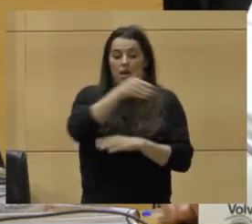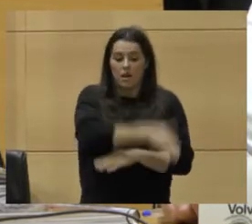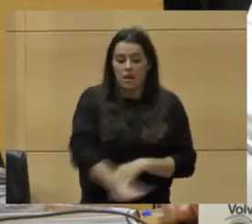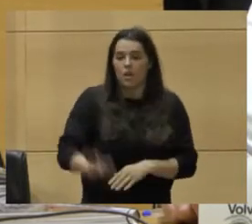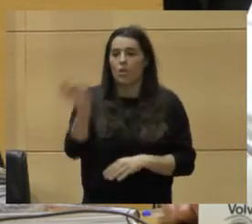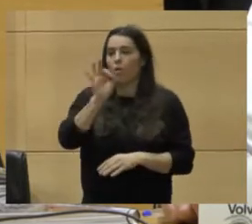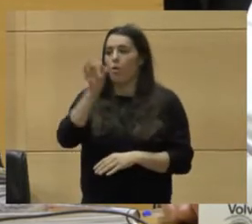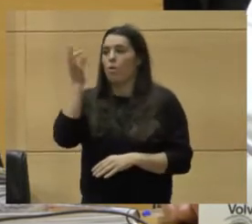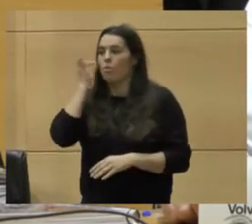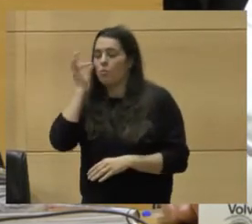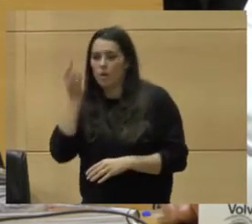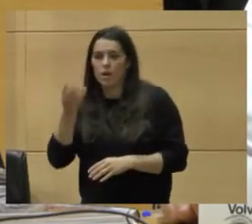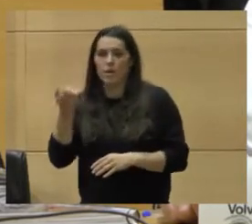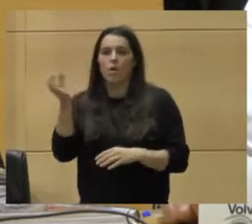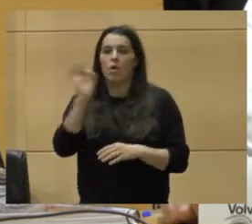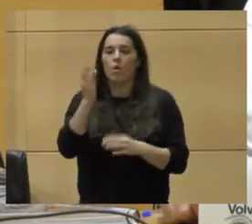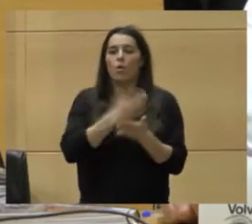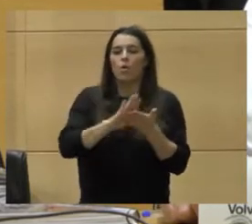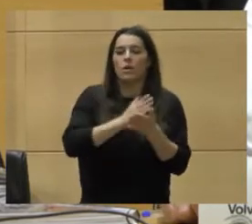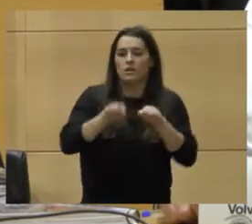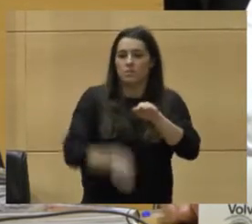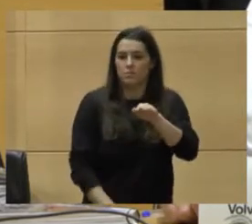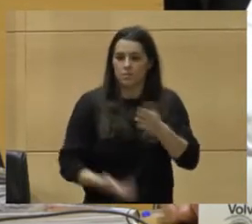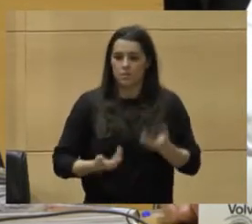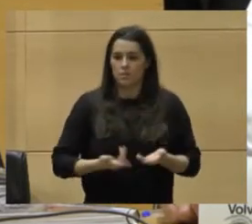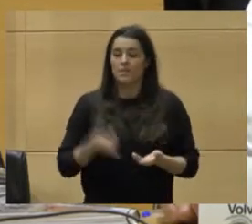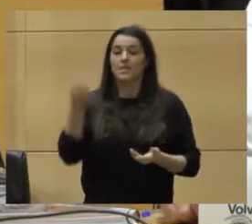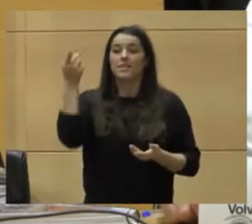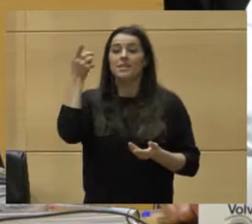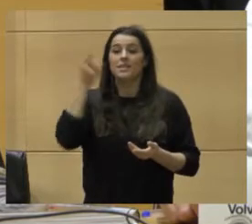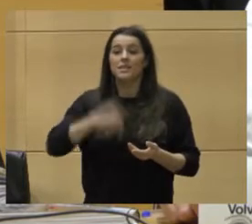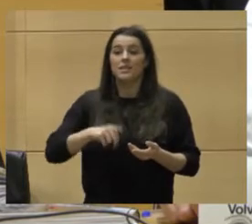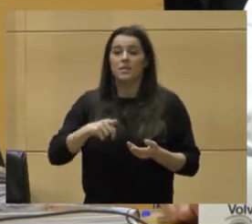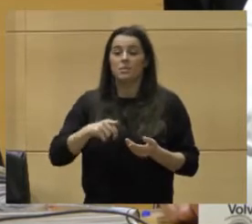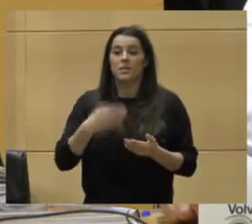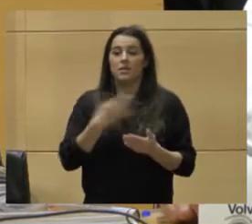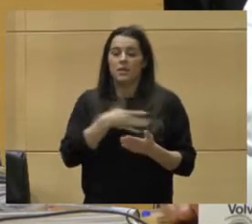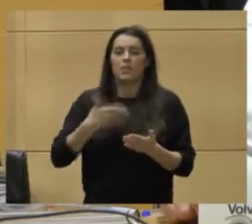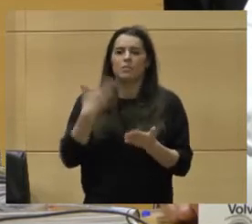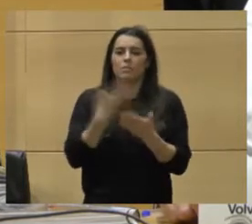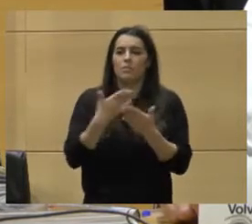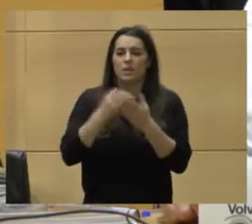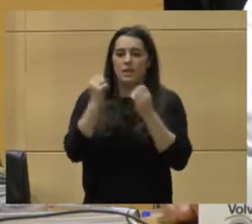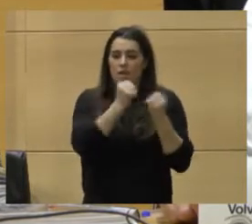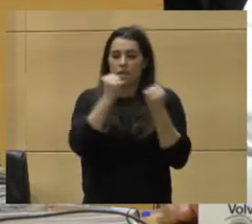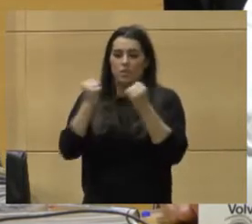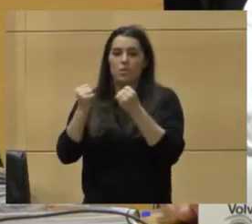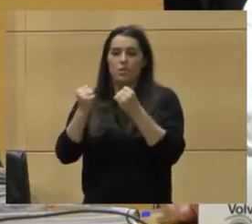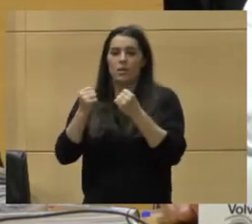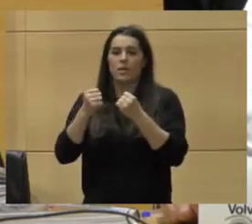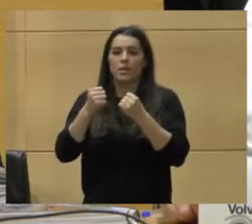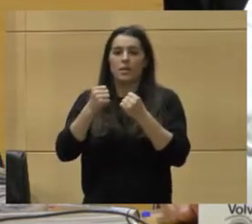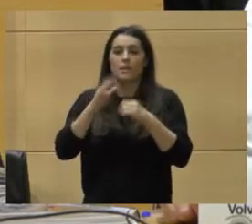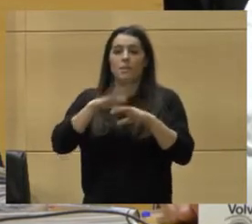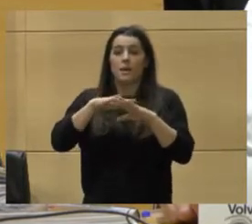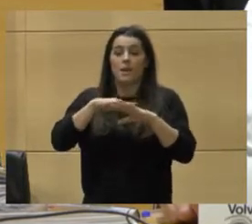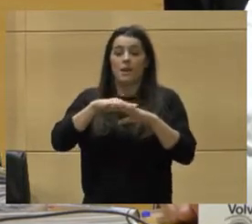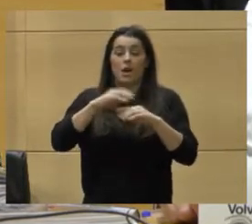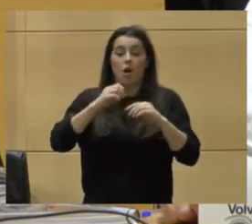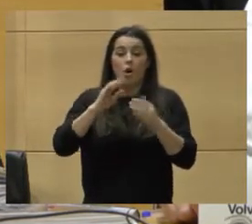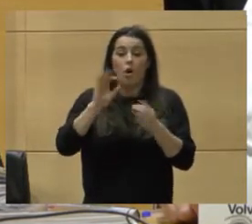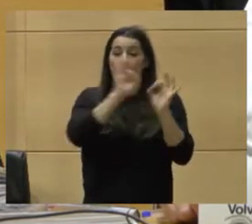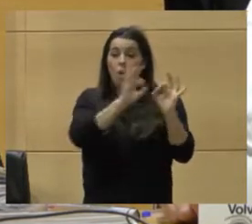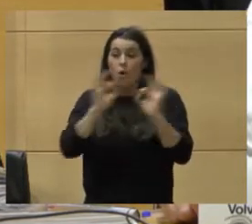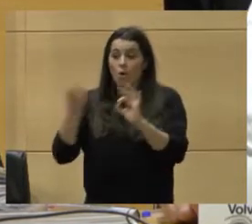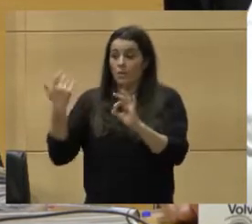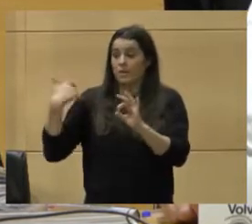las clases subalternas y reivindicar el poder de la fraternidad la capacidad de la fraternidad para poder subvertir el orden establecido y para